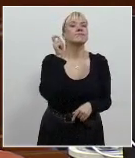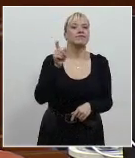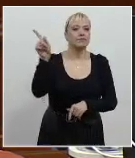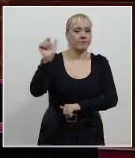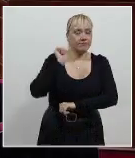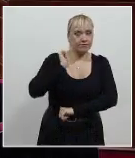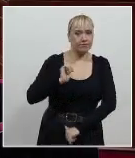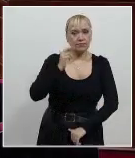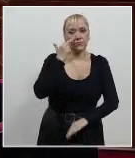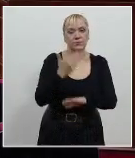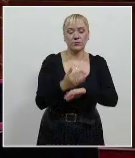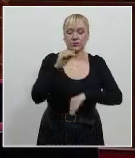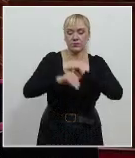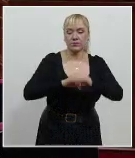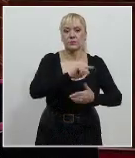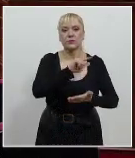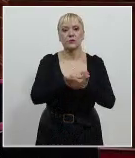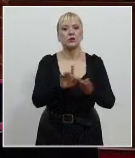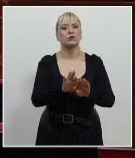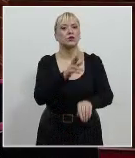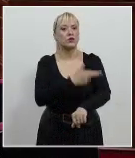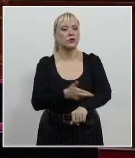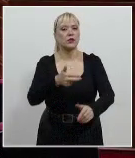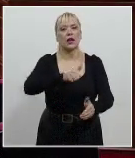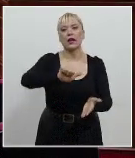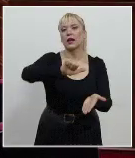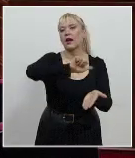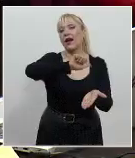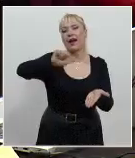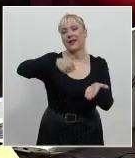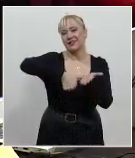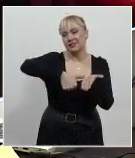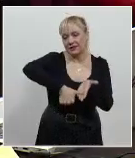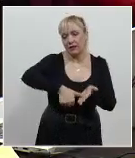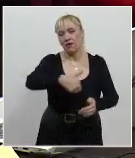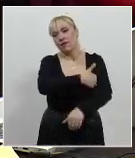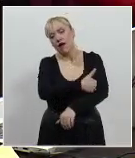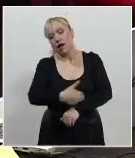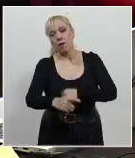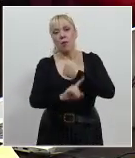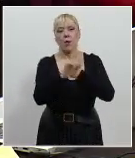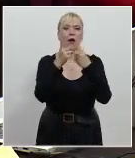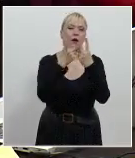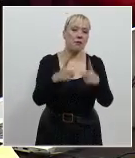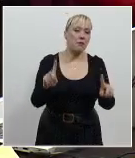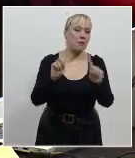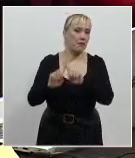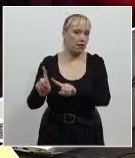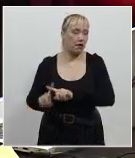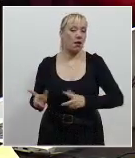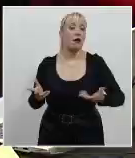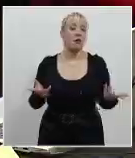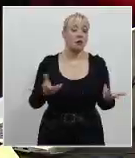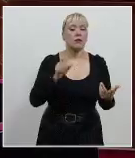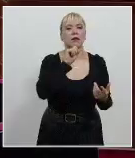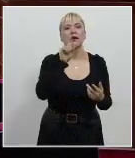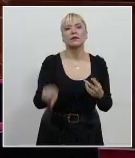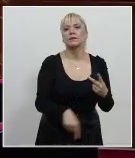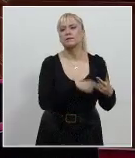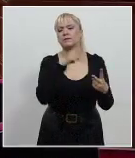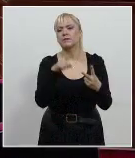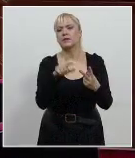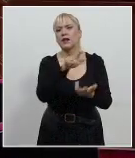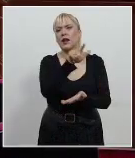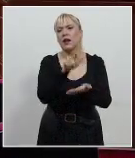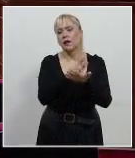para regular la materia procesal, civil y familiar. Al resolver otra acción de inconstitucionalidad, el Pleno invalidó diversas disposiciones